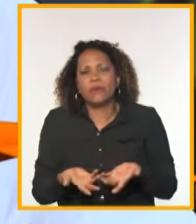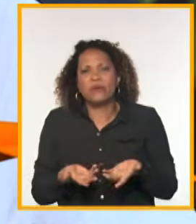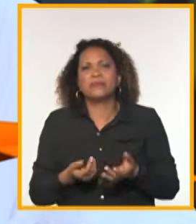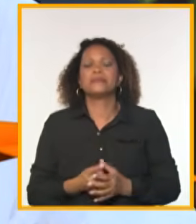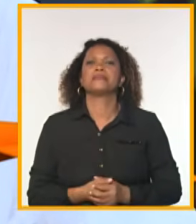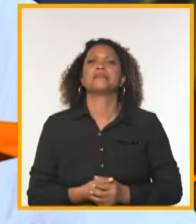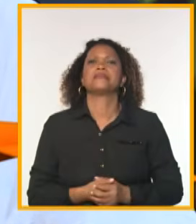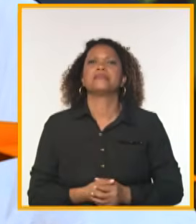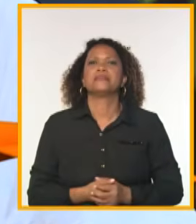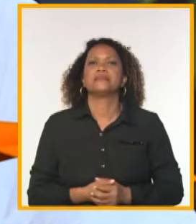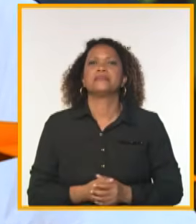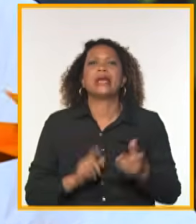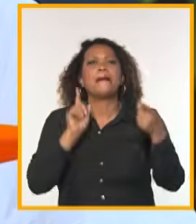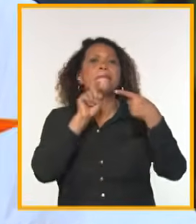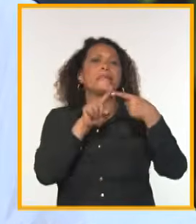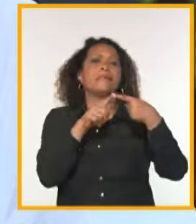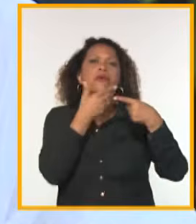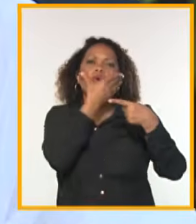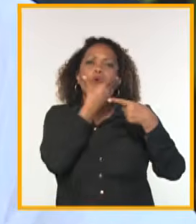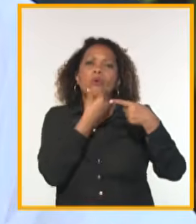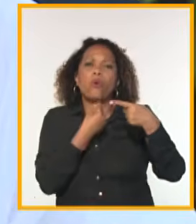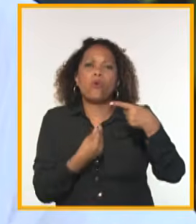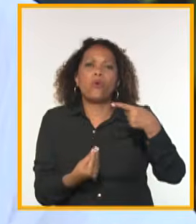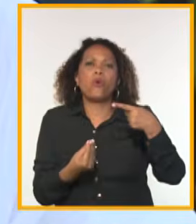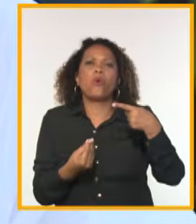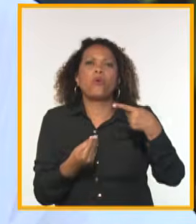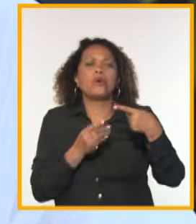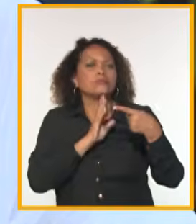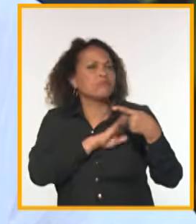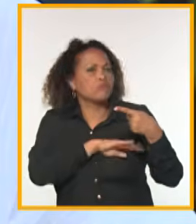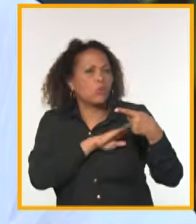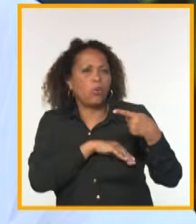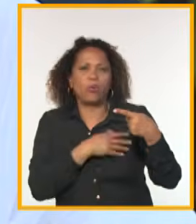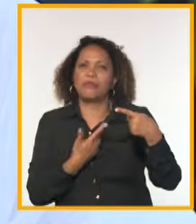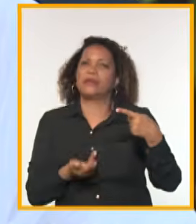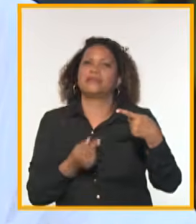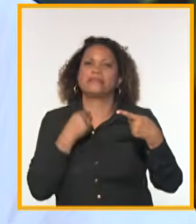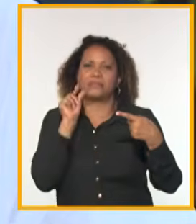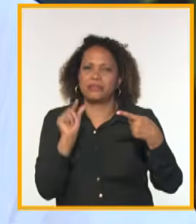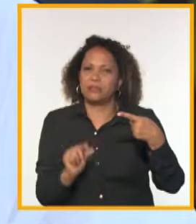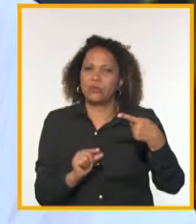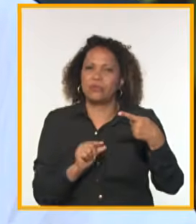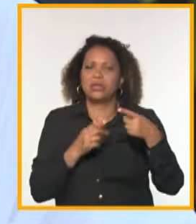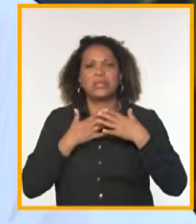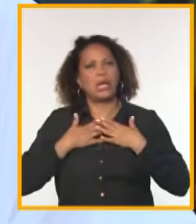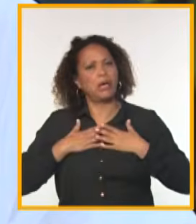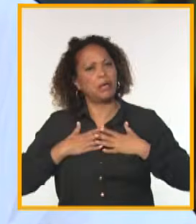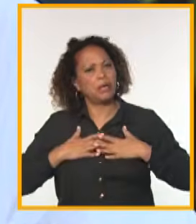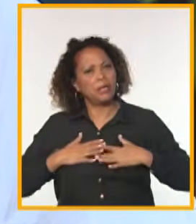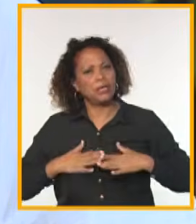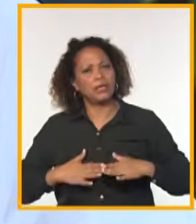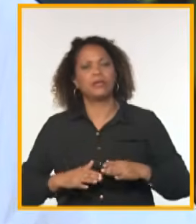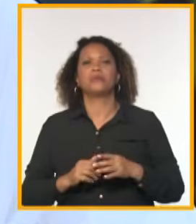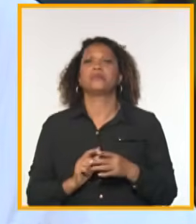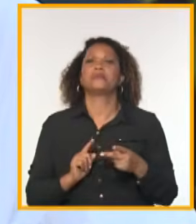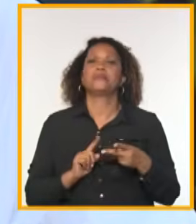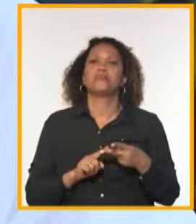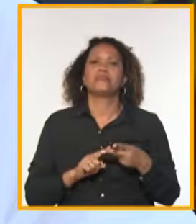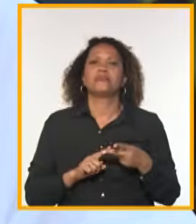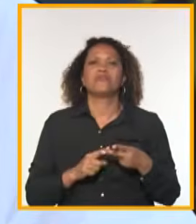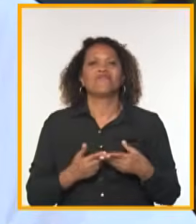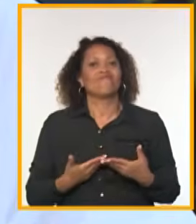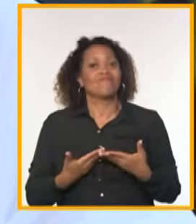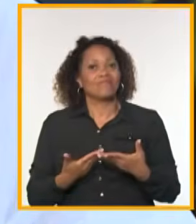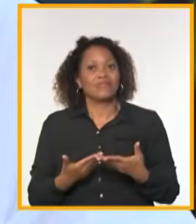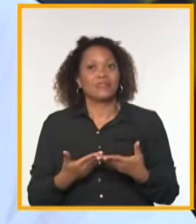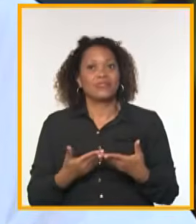un joven muy noble, muy tranquilo, muy amable, sobre todo con